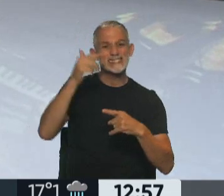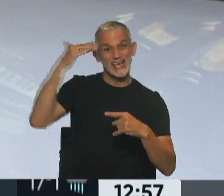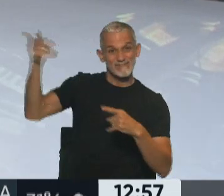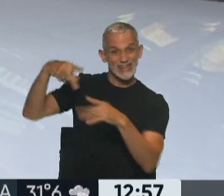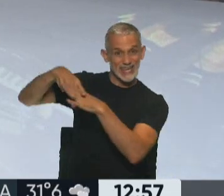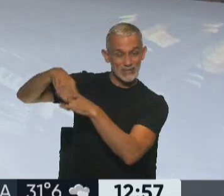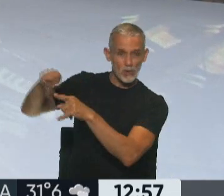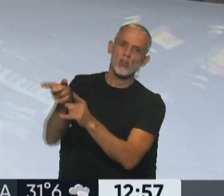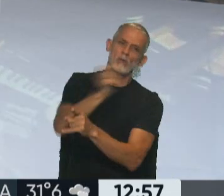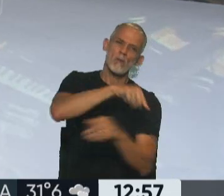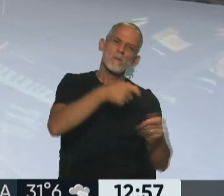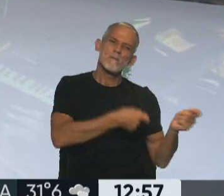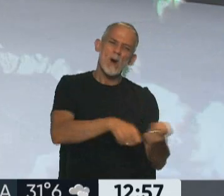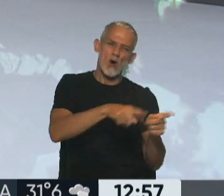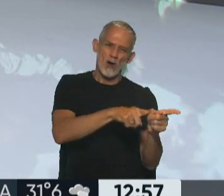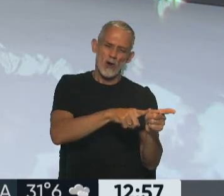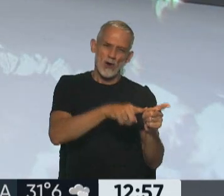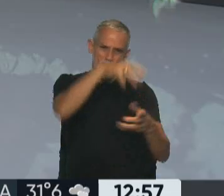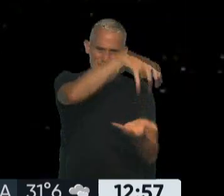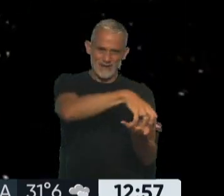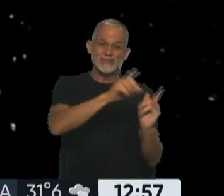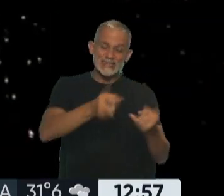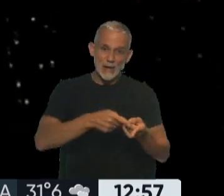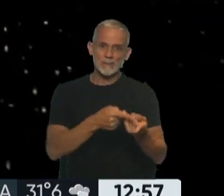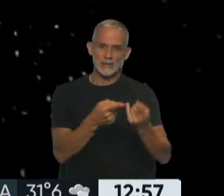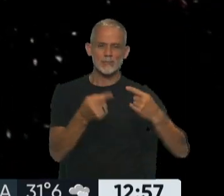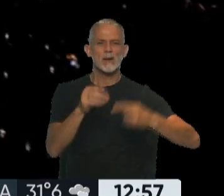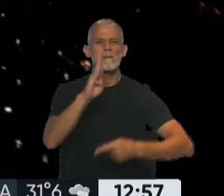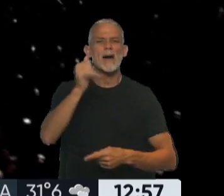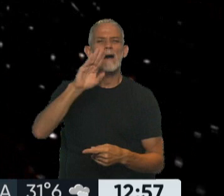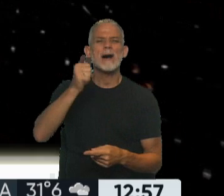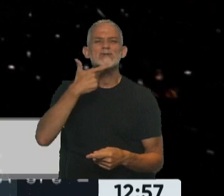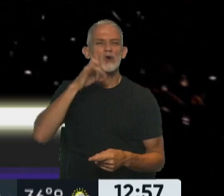y parte de lo que estaba instalado en el concierto de Babasónicos.